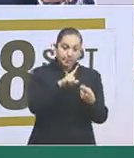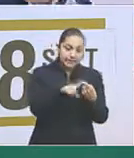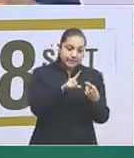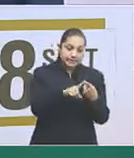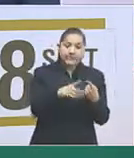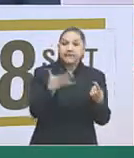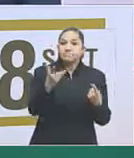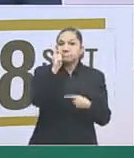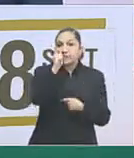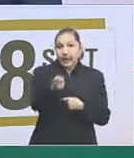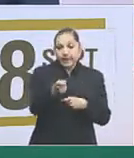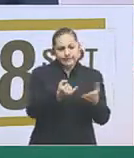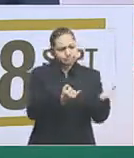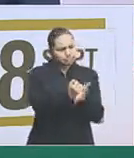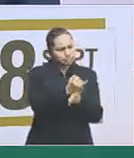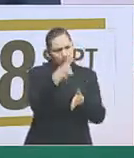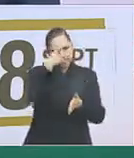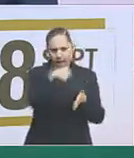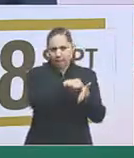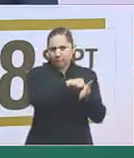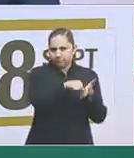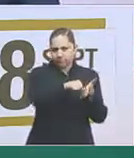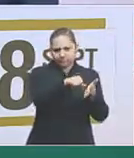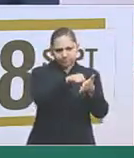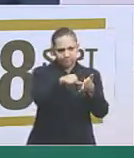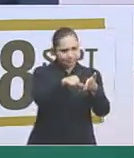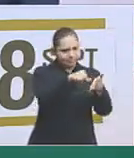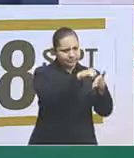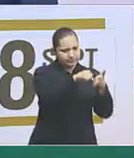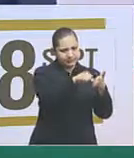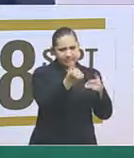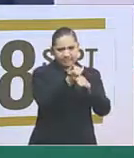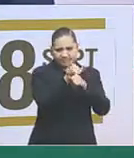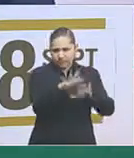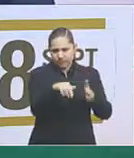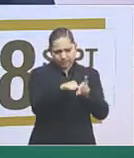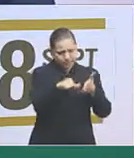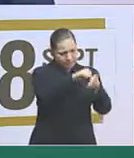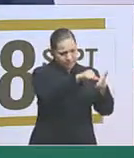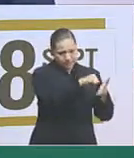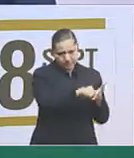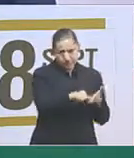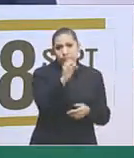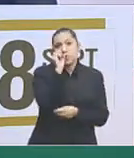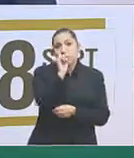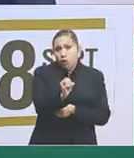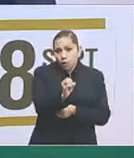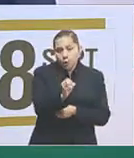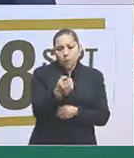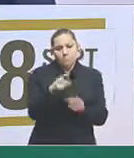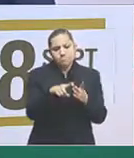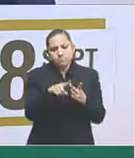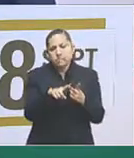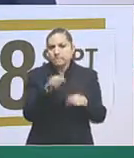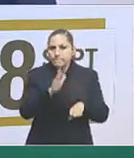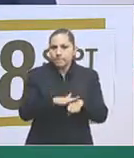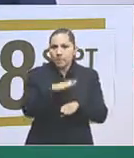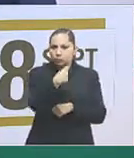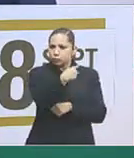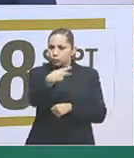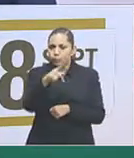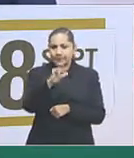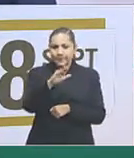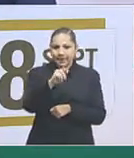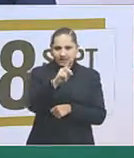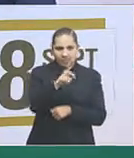censura o la posibilidad de ampliar las libertades optó por ampliar las libertades y eso lo